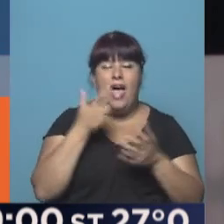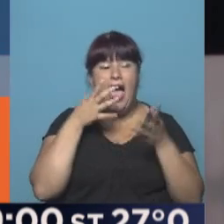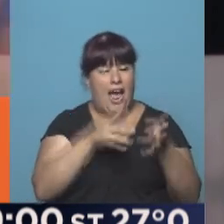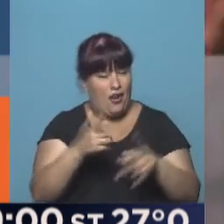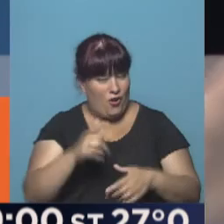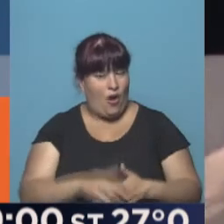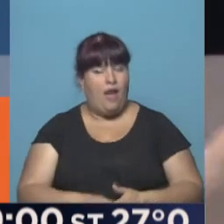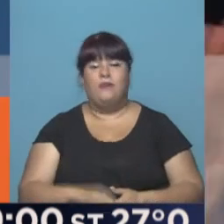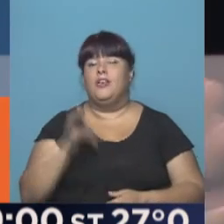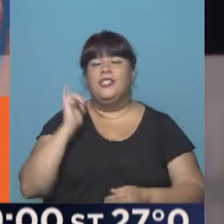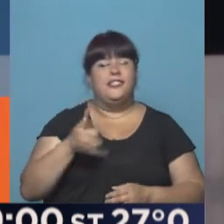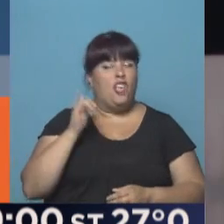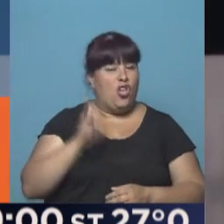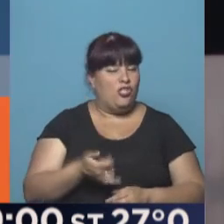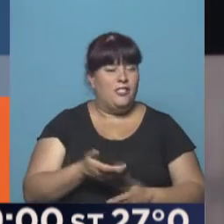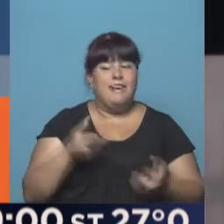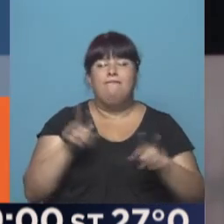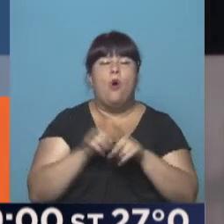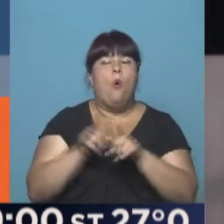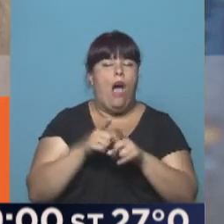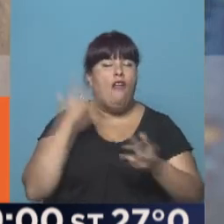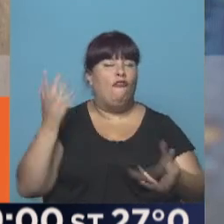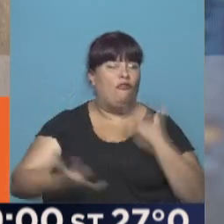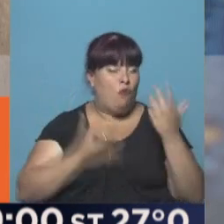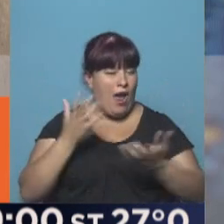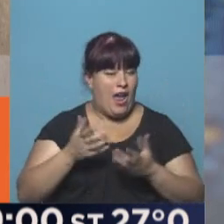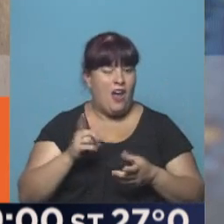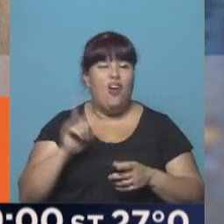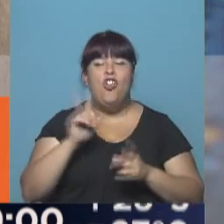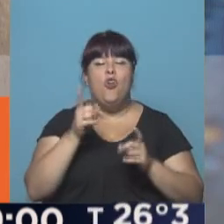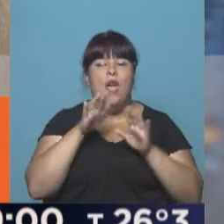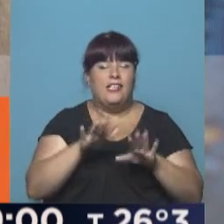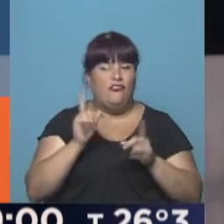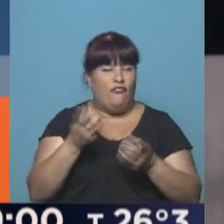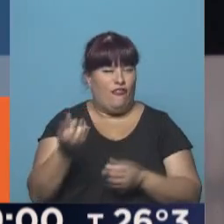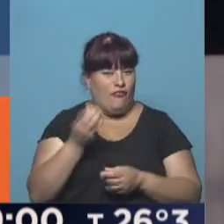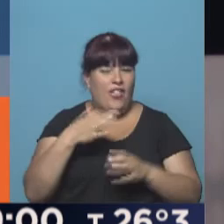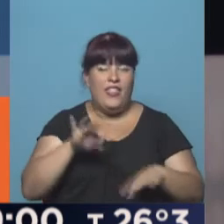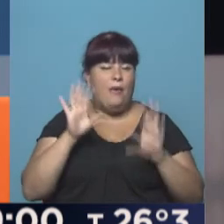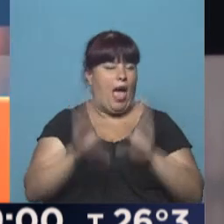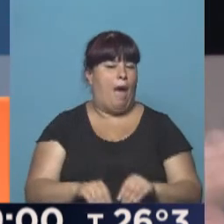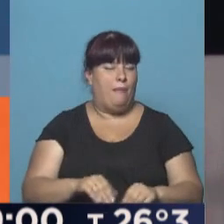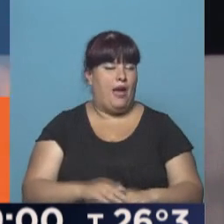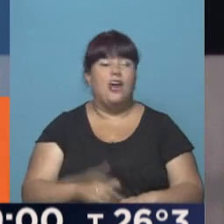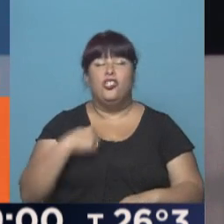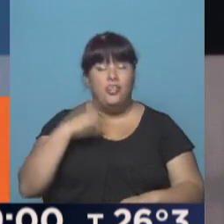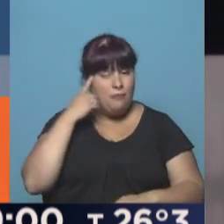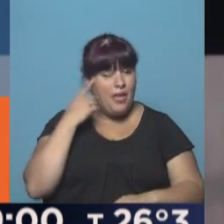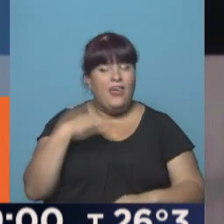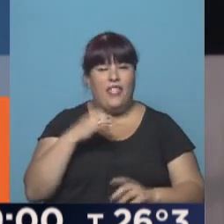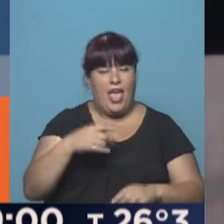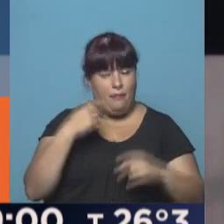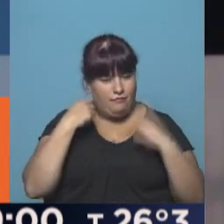combate, inevitablemente es como el fuego, no queda en su propio lugar. Hay que apagarlo. Y yo creo que hay que